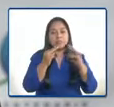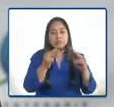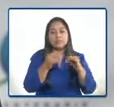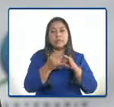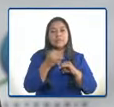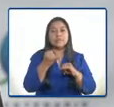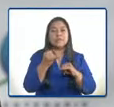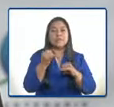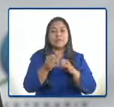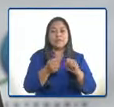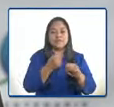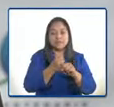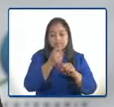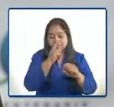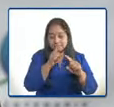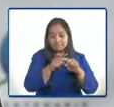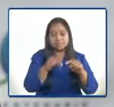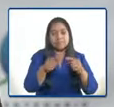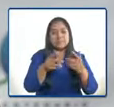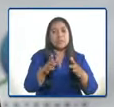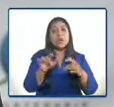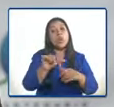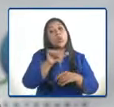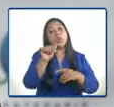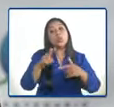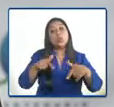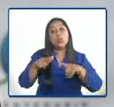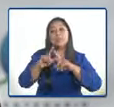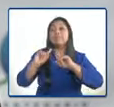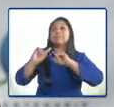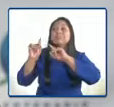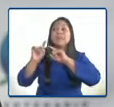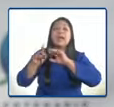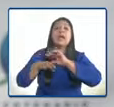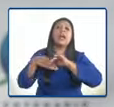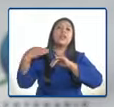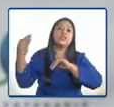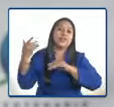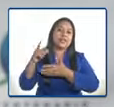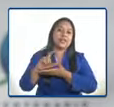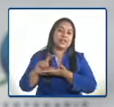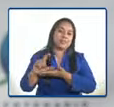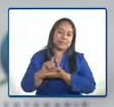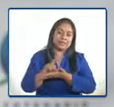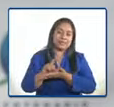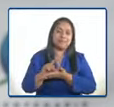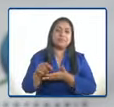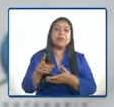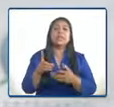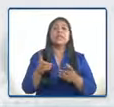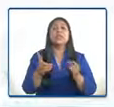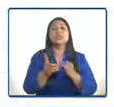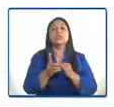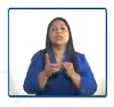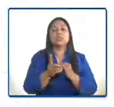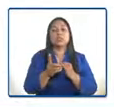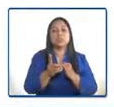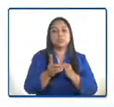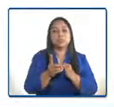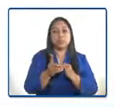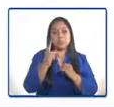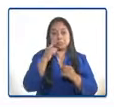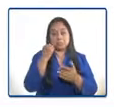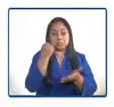tenemos ya programado también otro punto de aforo fuera de la ciudad capital. El documento de identidad de viaje, el personal de viaje,